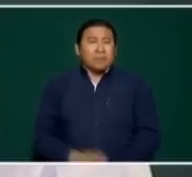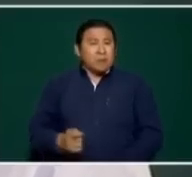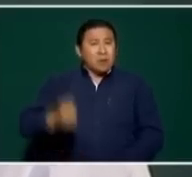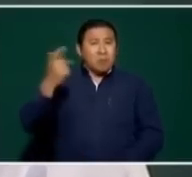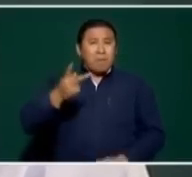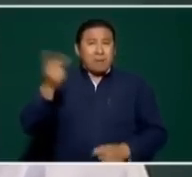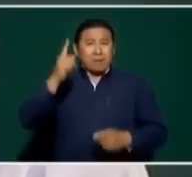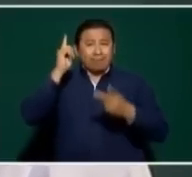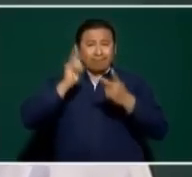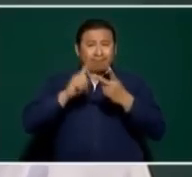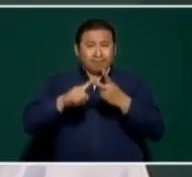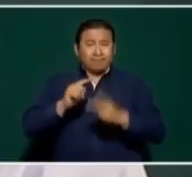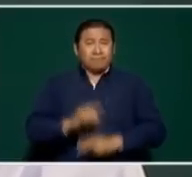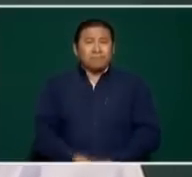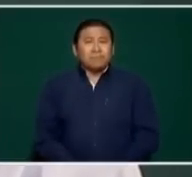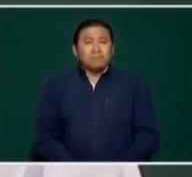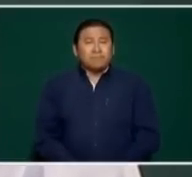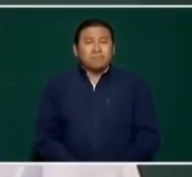primer pregunta. Lo segundo,